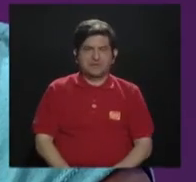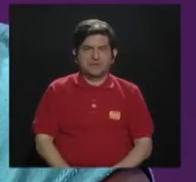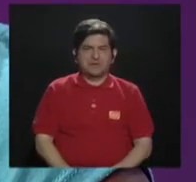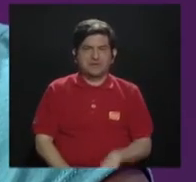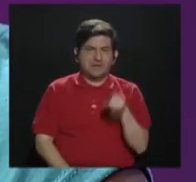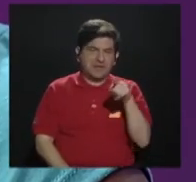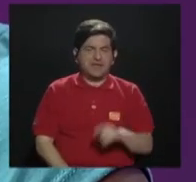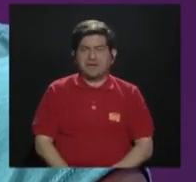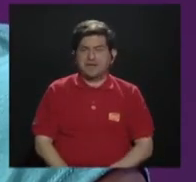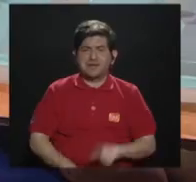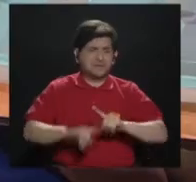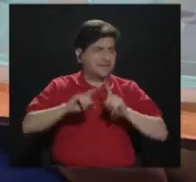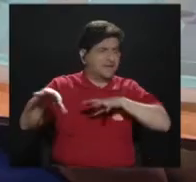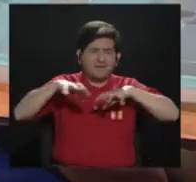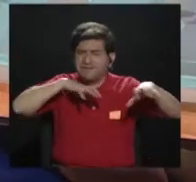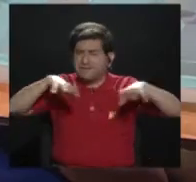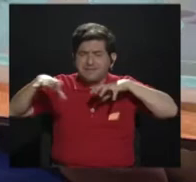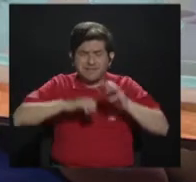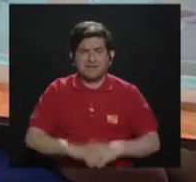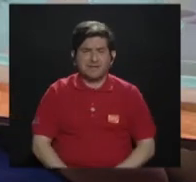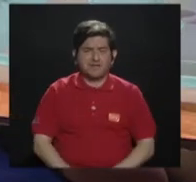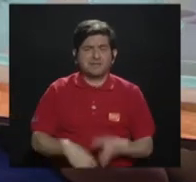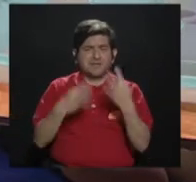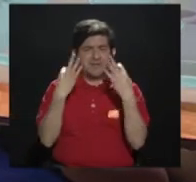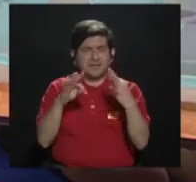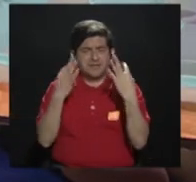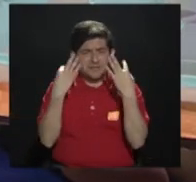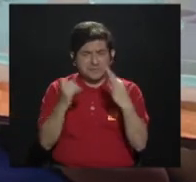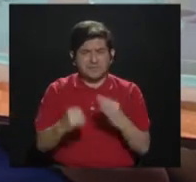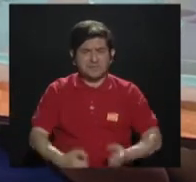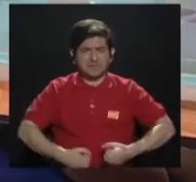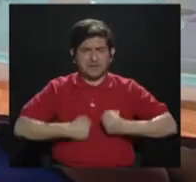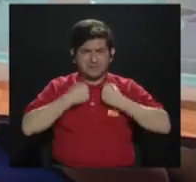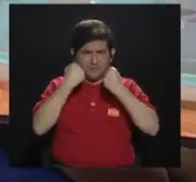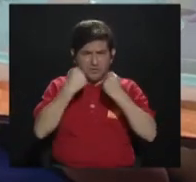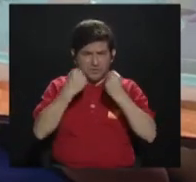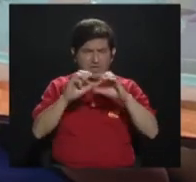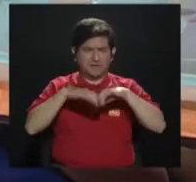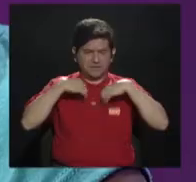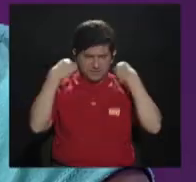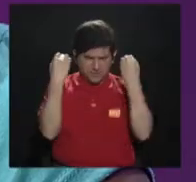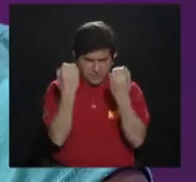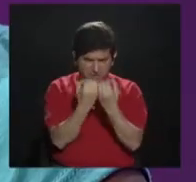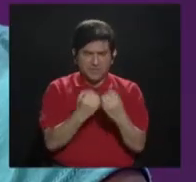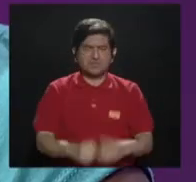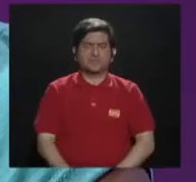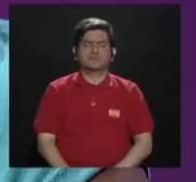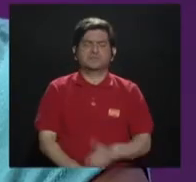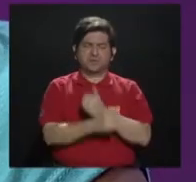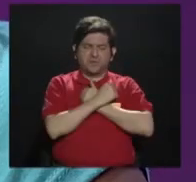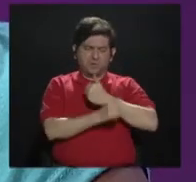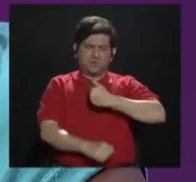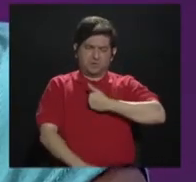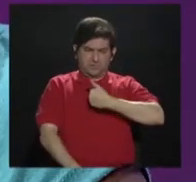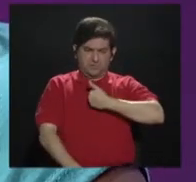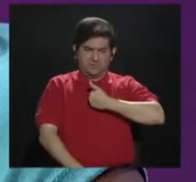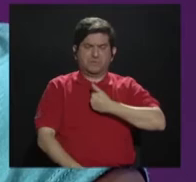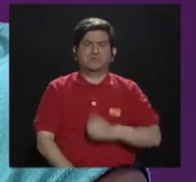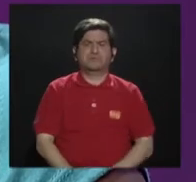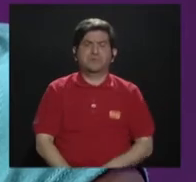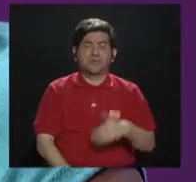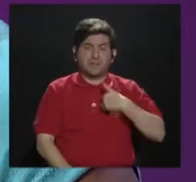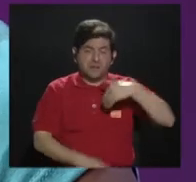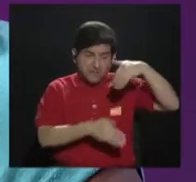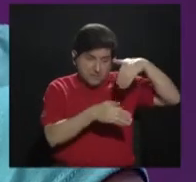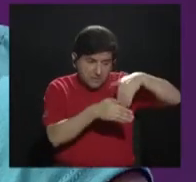un lado para otro, entonces comenzar a fortalecer la parte organizativa, la parte de autoestima, de llevar el